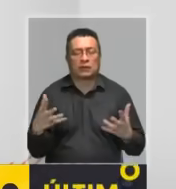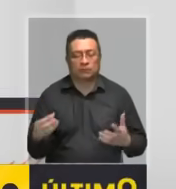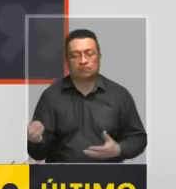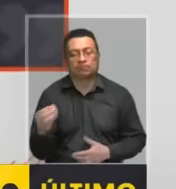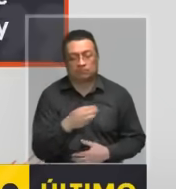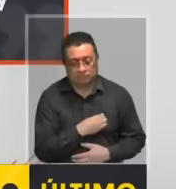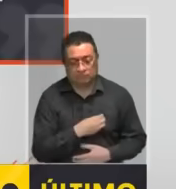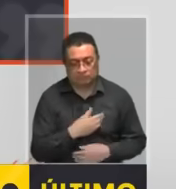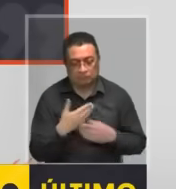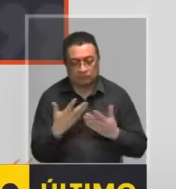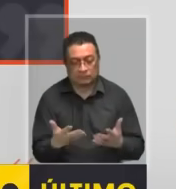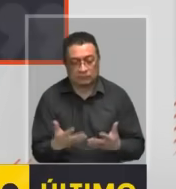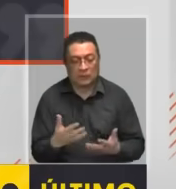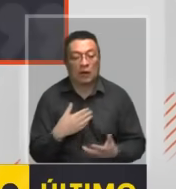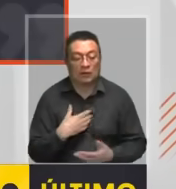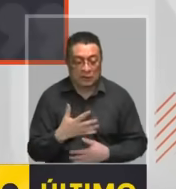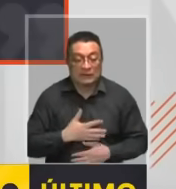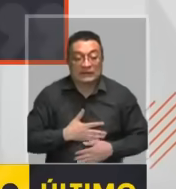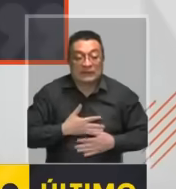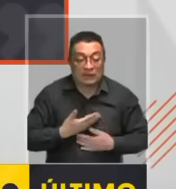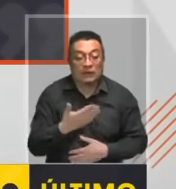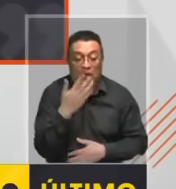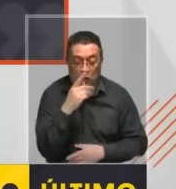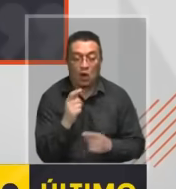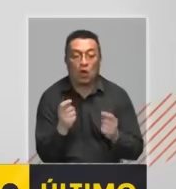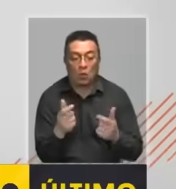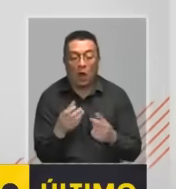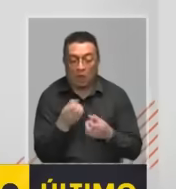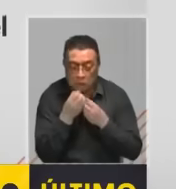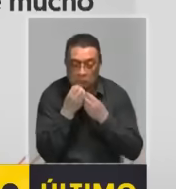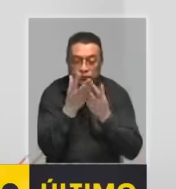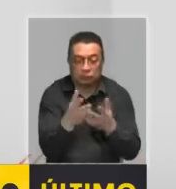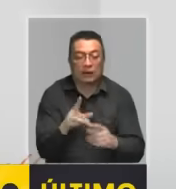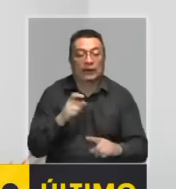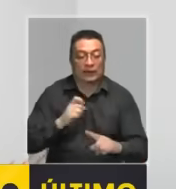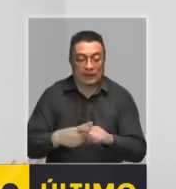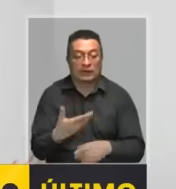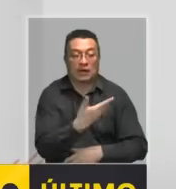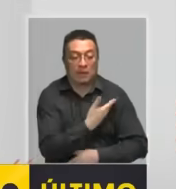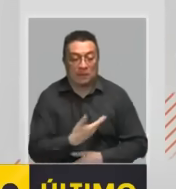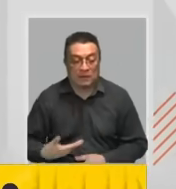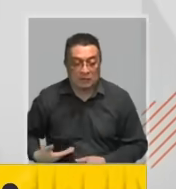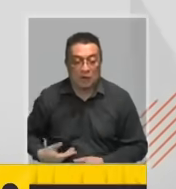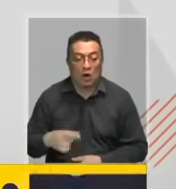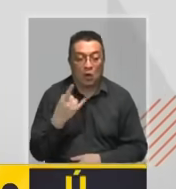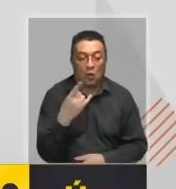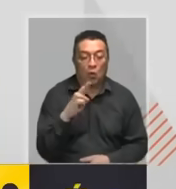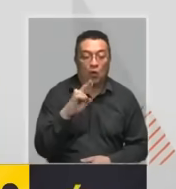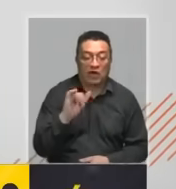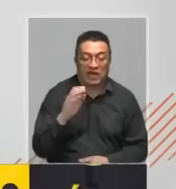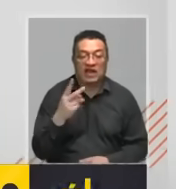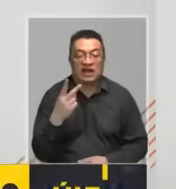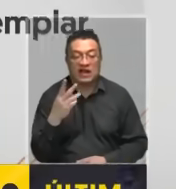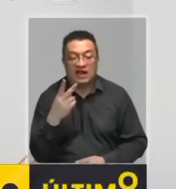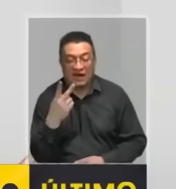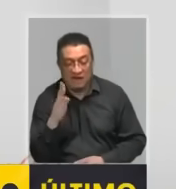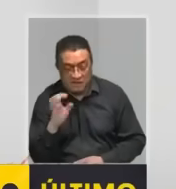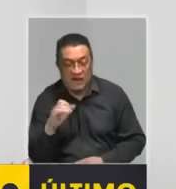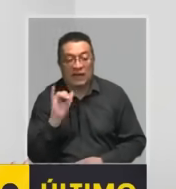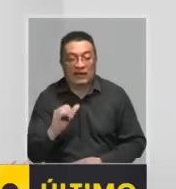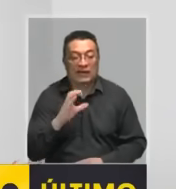entristecido. Un sentimiento similar expresado por los expresidentes Álvaro Uribe y Felipe